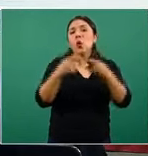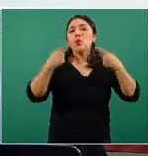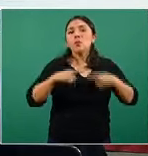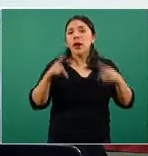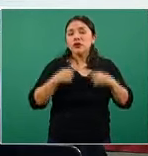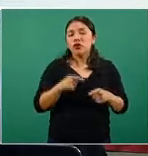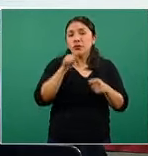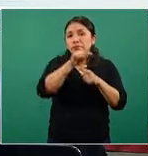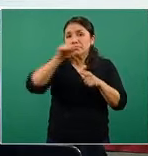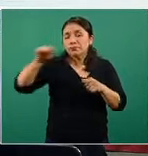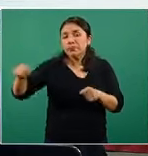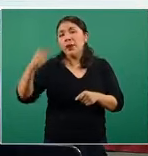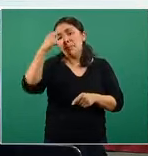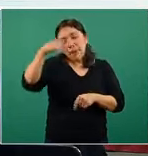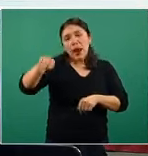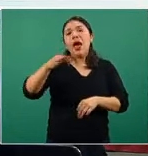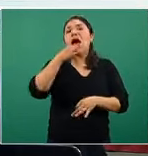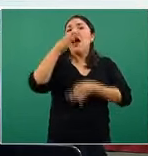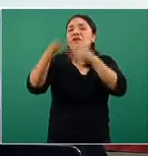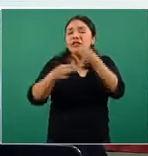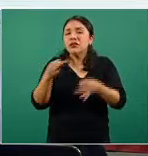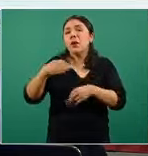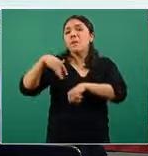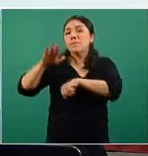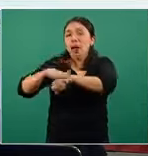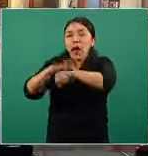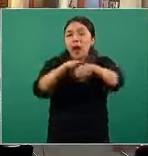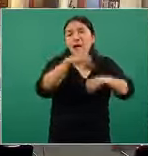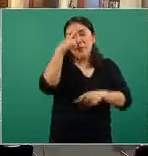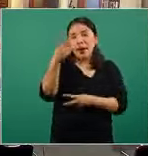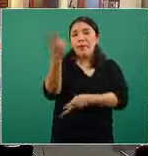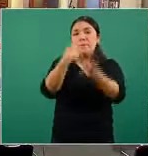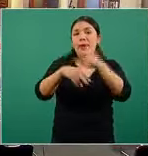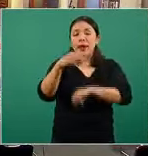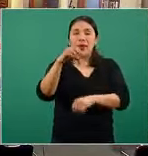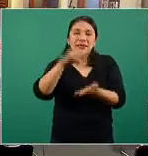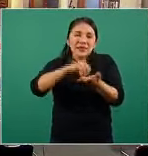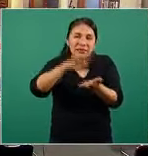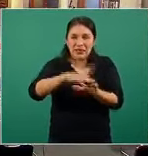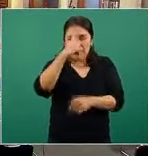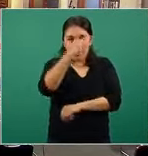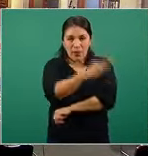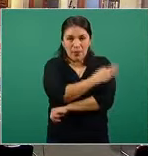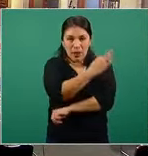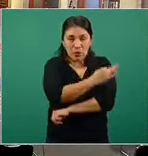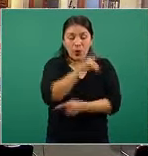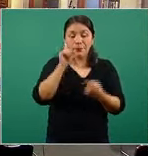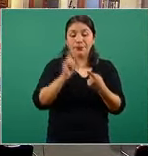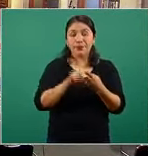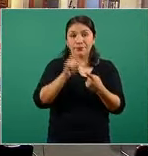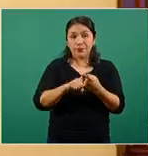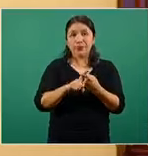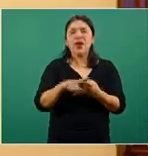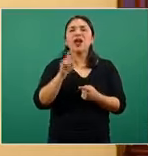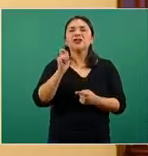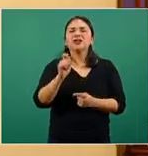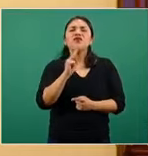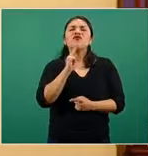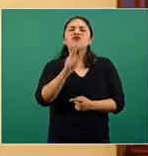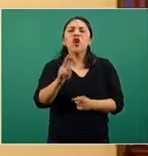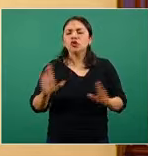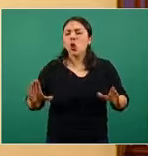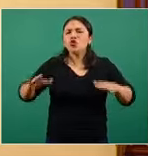a las personas y convocarlas, ahora sí, a que se vacunen. El primero de ellos tiene que ver la voz comunitaria, es algo